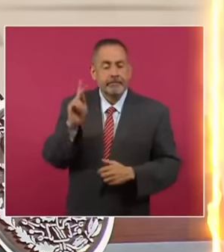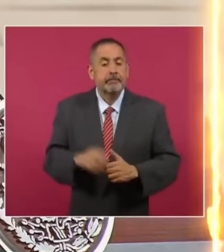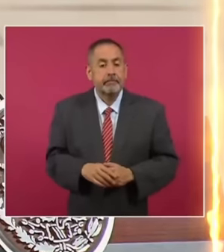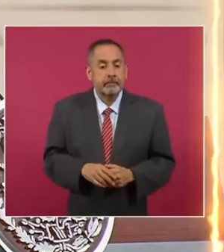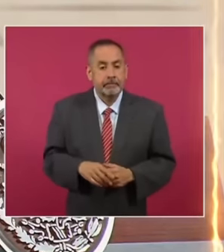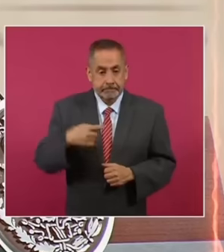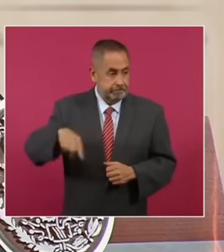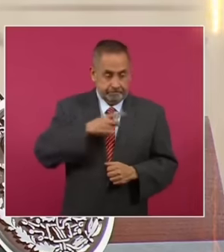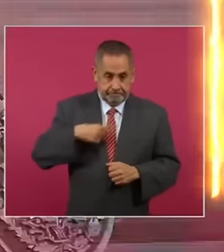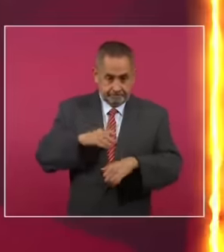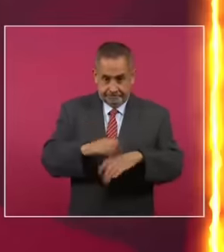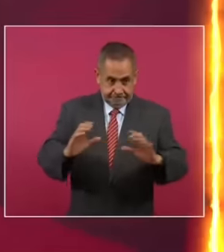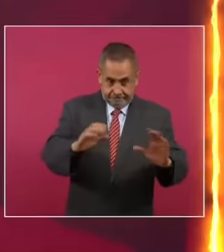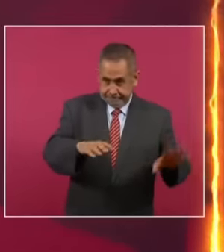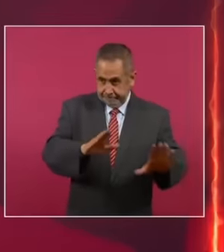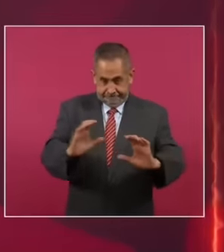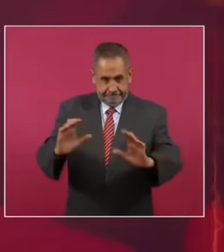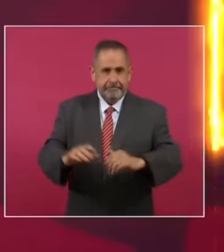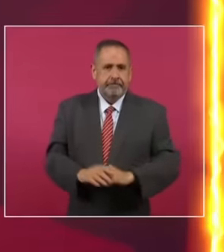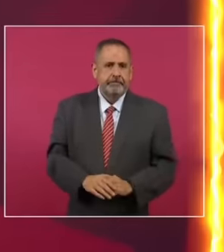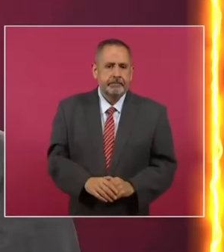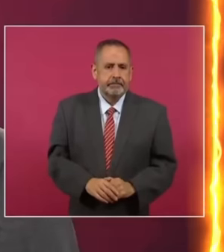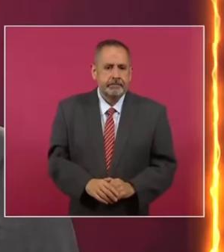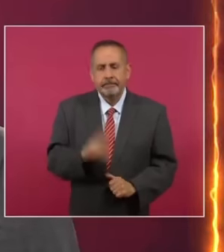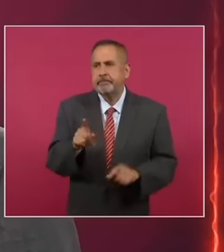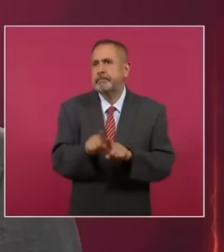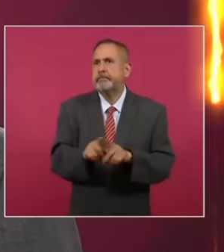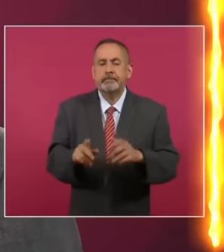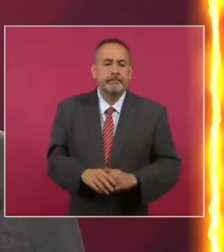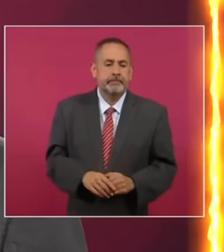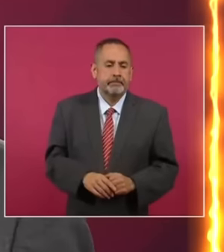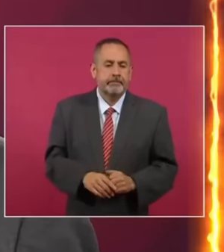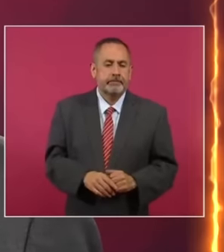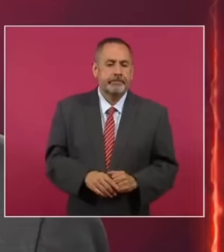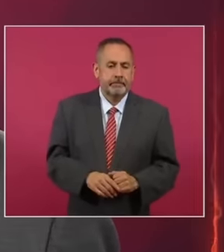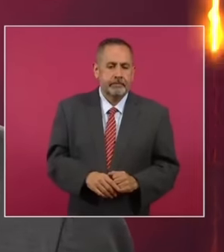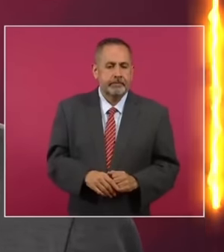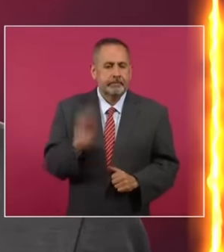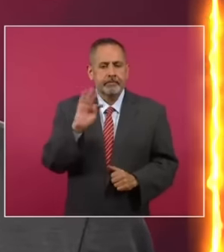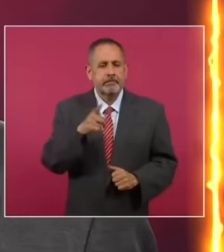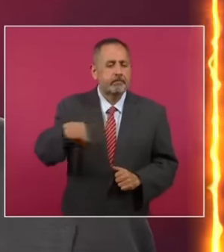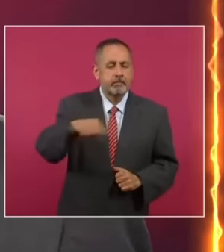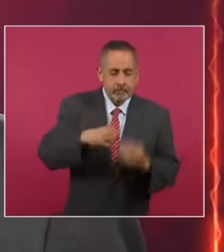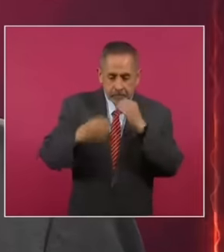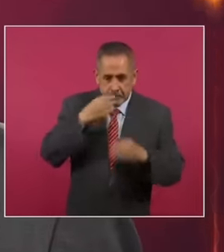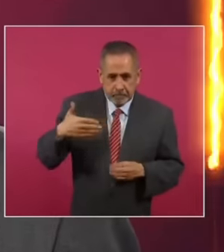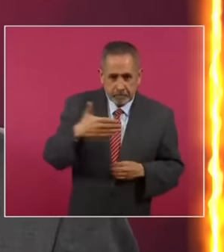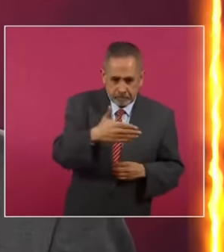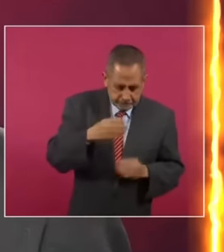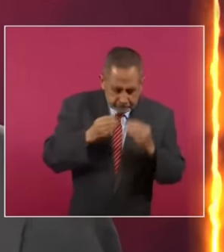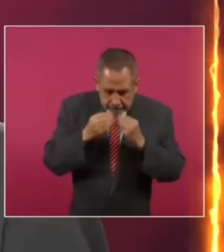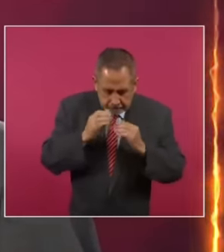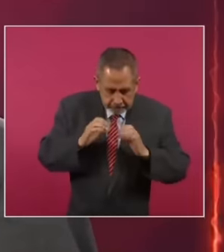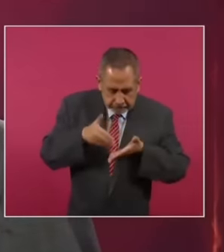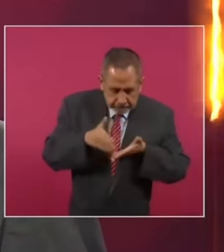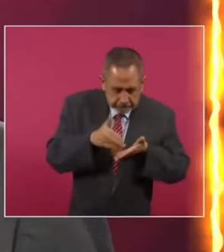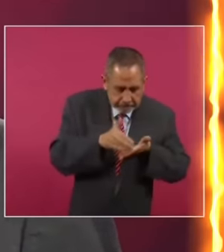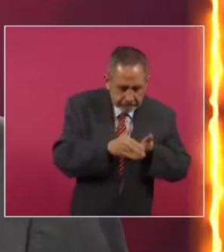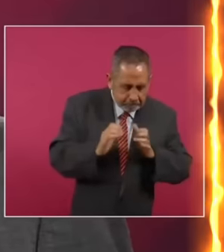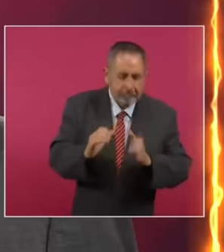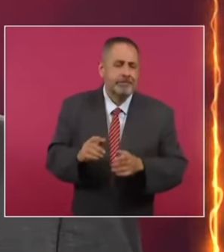Pero hay que tener cuidado. Es como cuando se come pescado. Para comer pescado hay que tener mucho cuidado. Dice, para